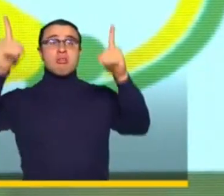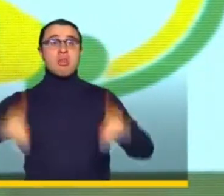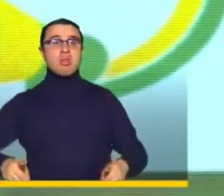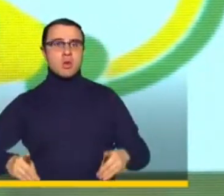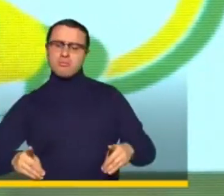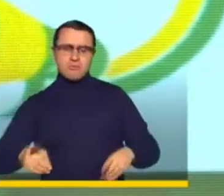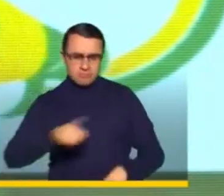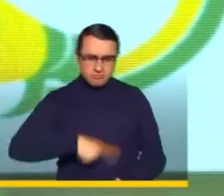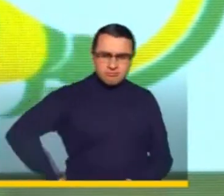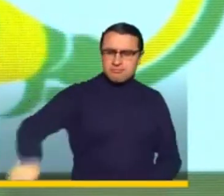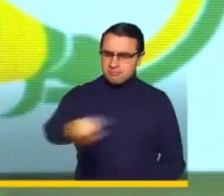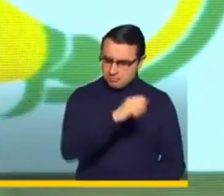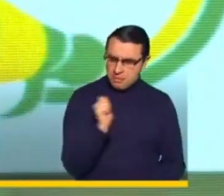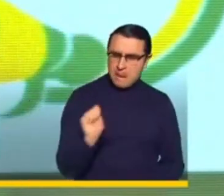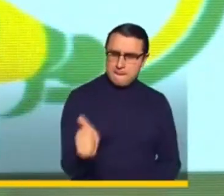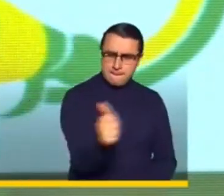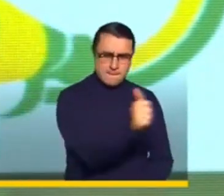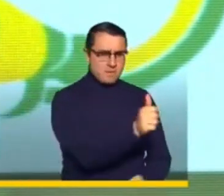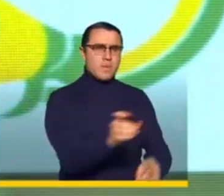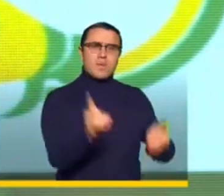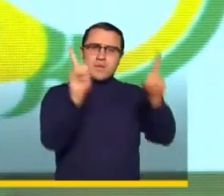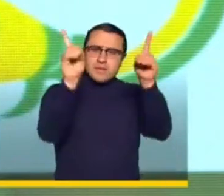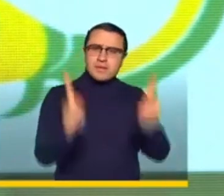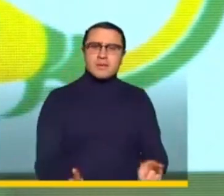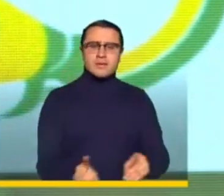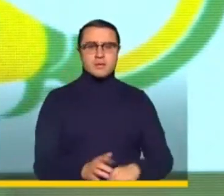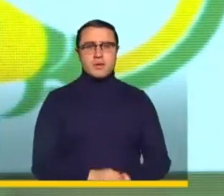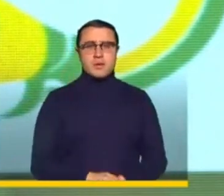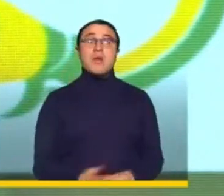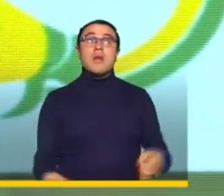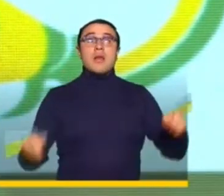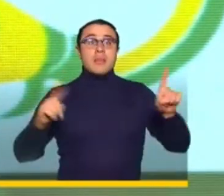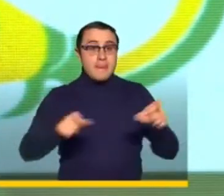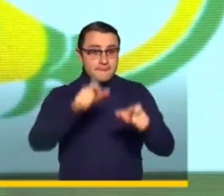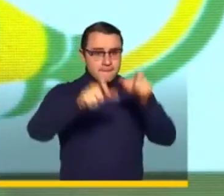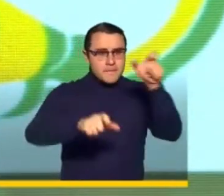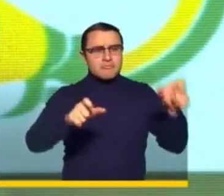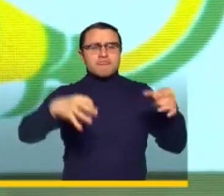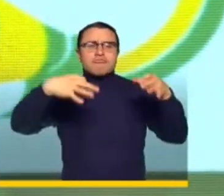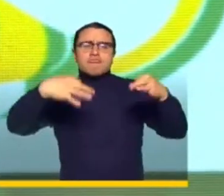uno. Poder es asociatividad.